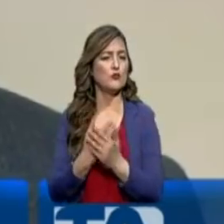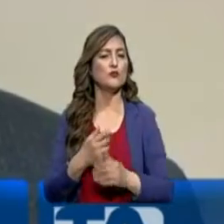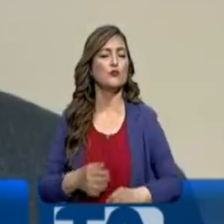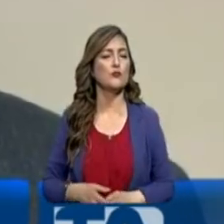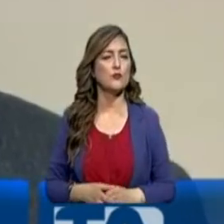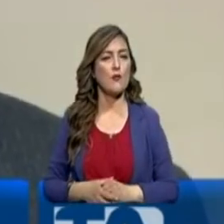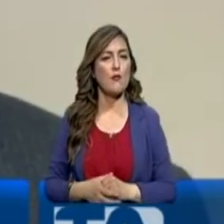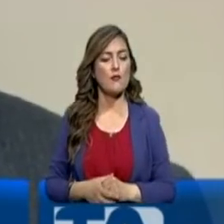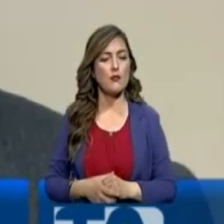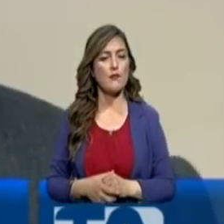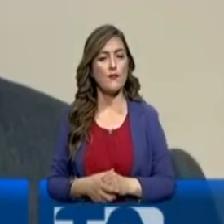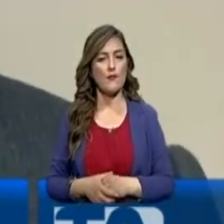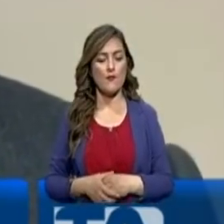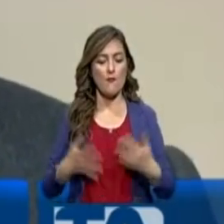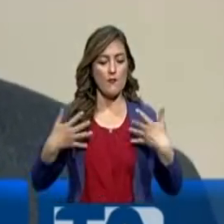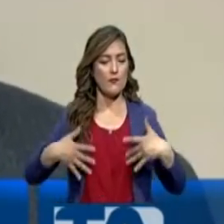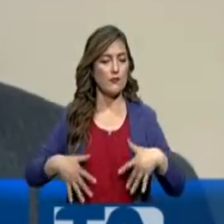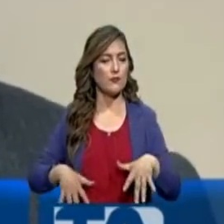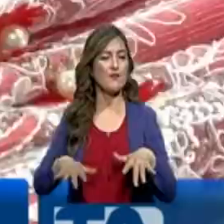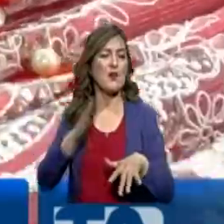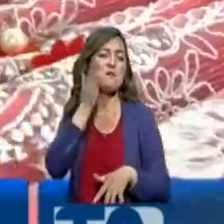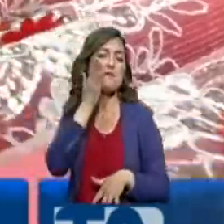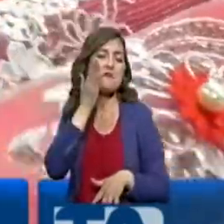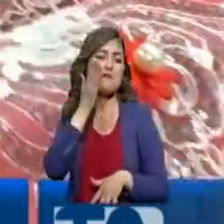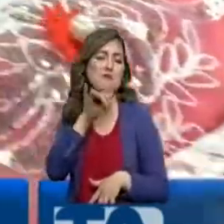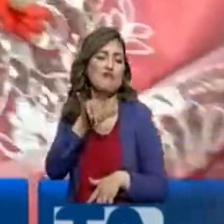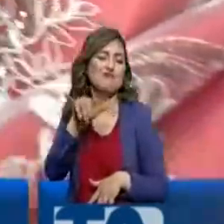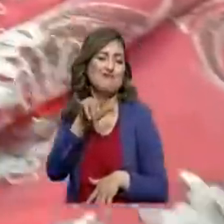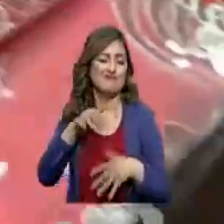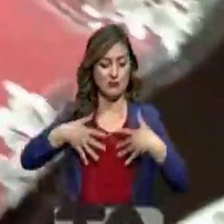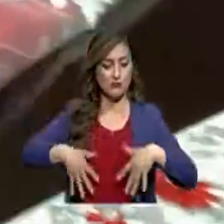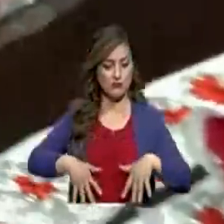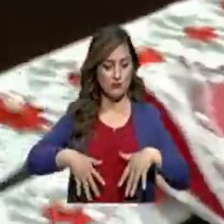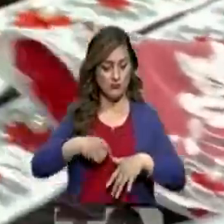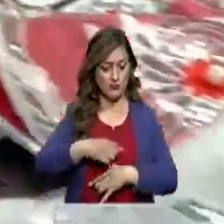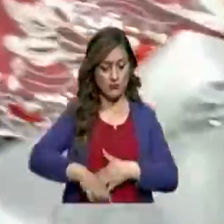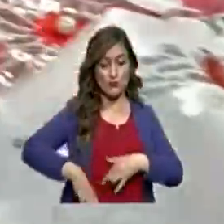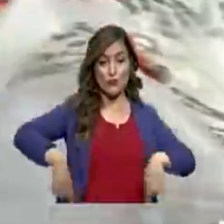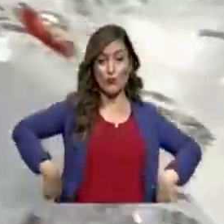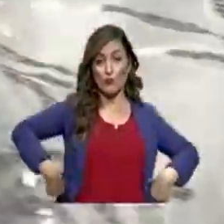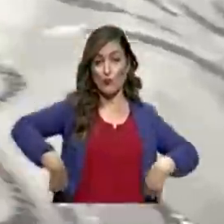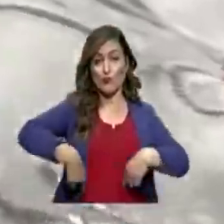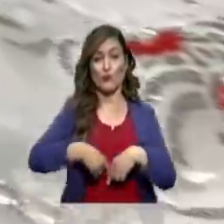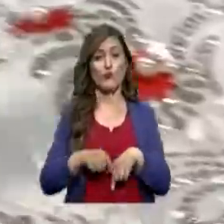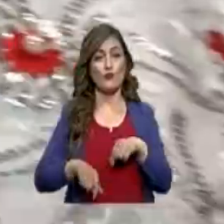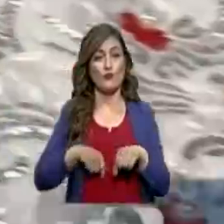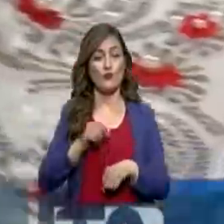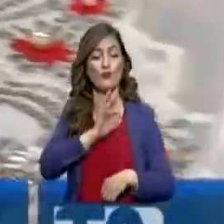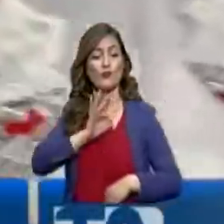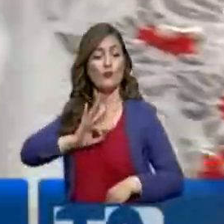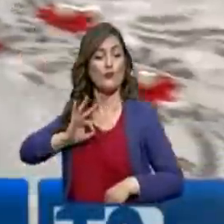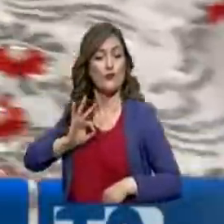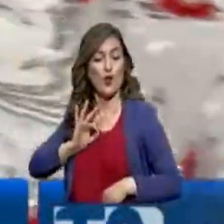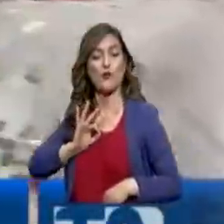conlleva el vestir de una mamá. El vestido, el fajín, el velo, la capa, las joyas, la corona y